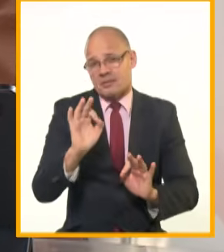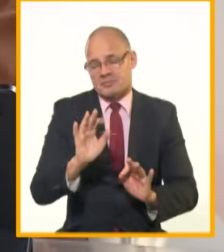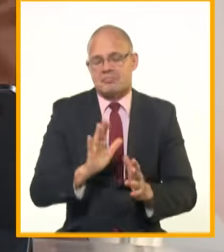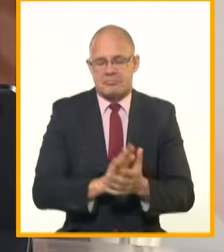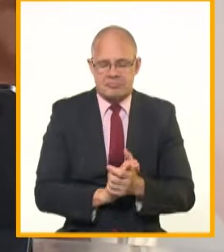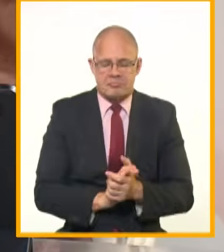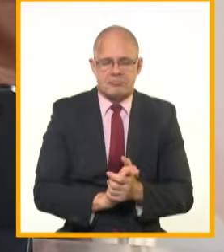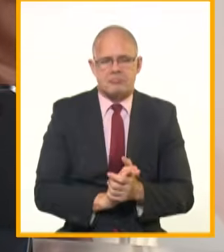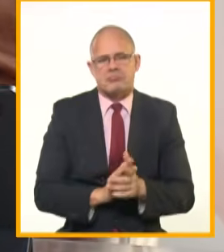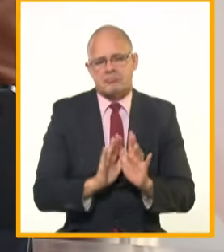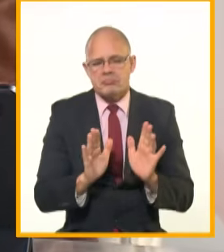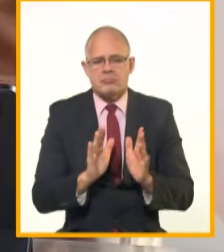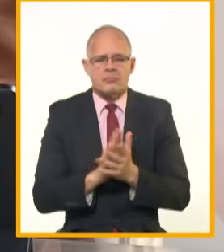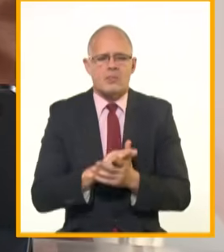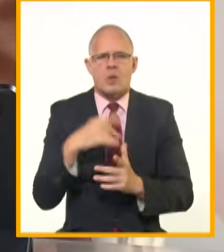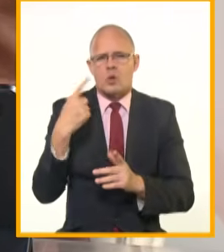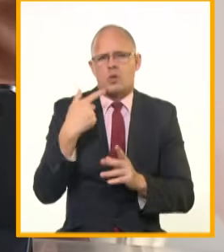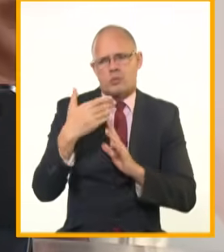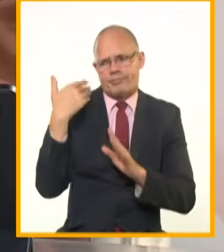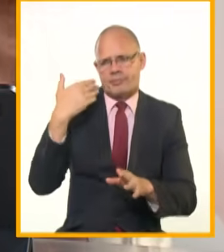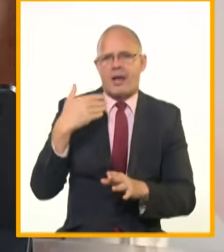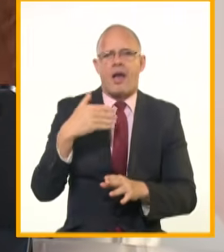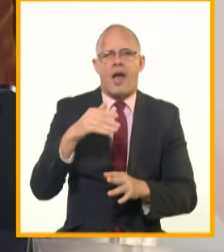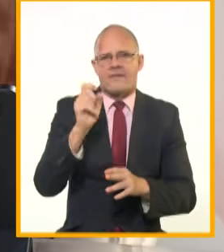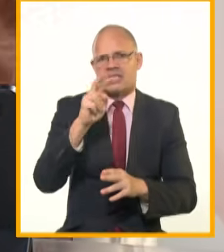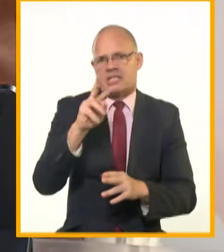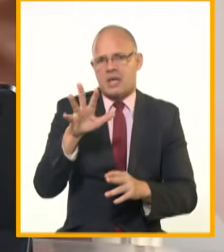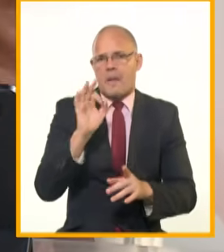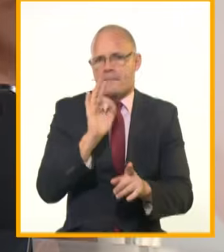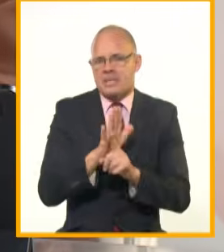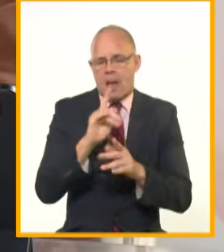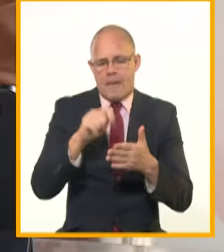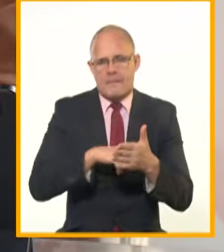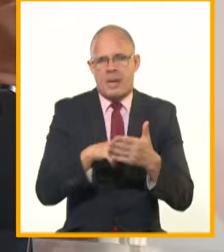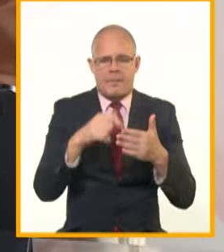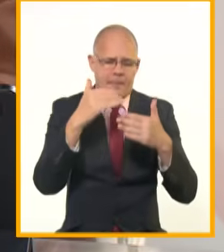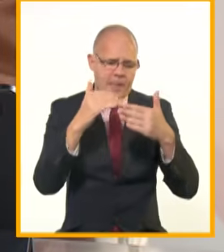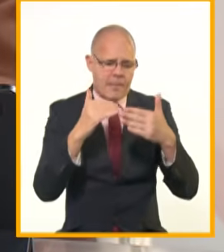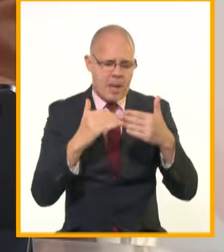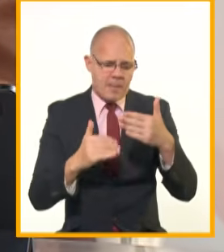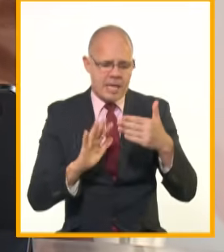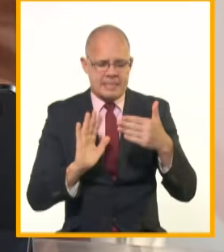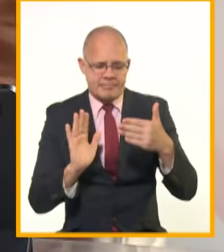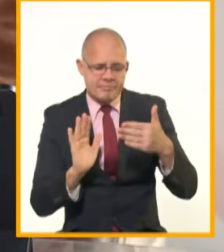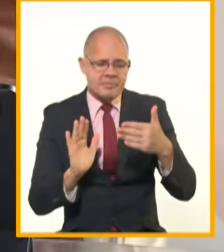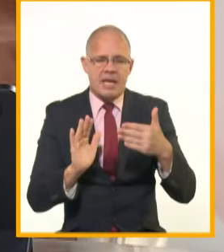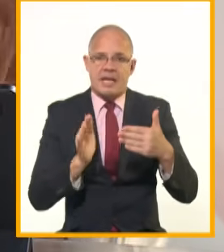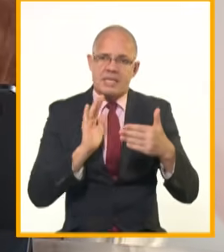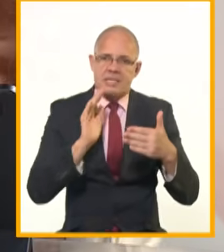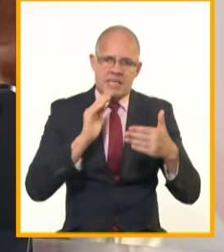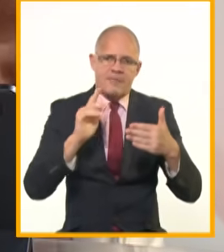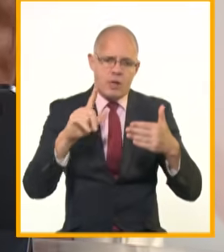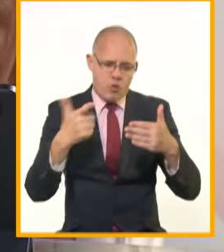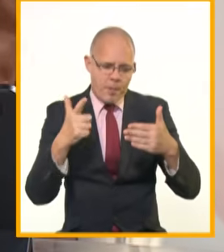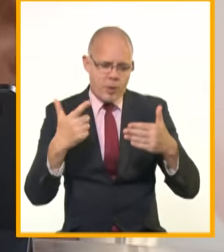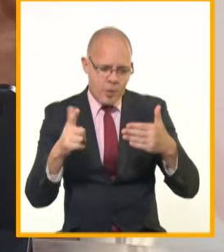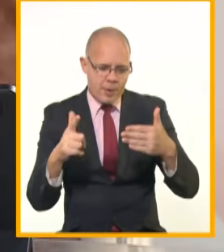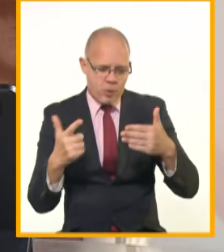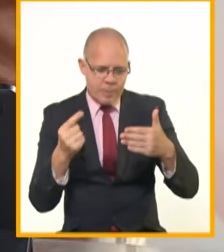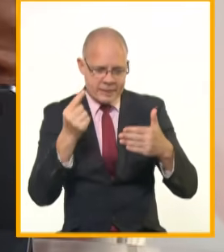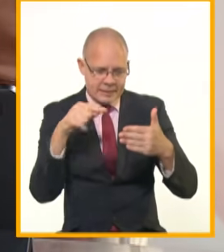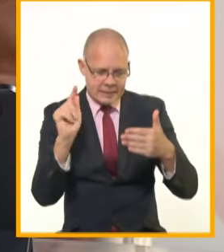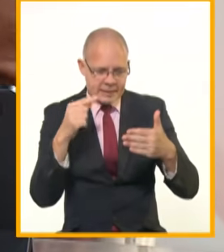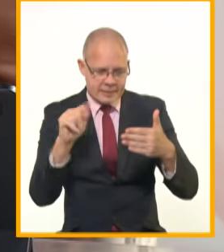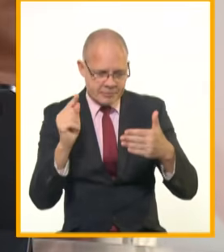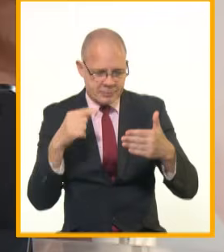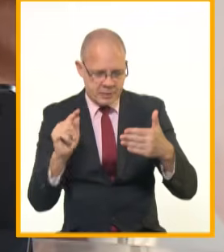una lista inicial y bueno, se lograron concluir más grandes, más pequeñas, alrededor de 150 obras, más de 130 obras de